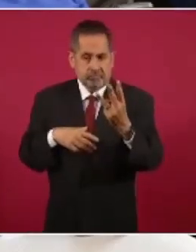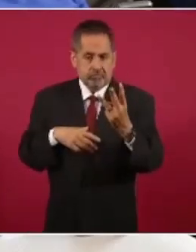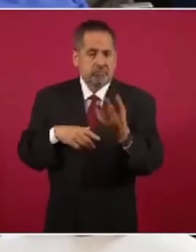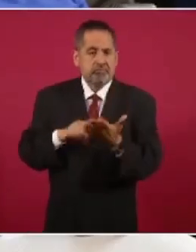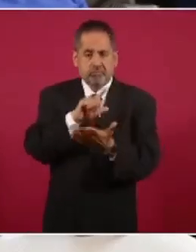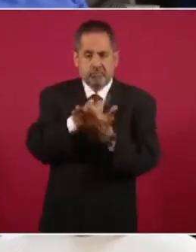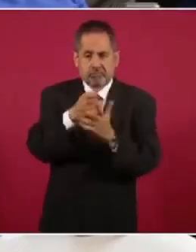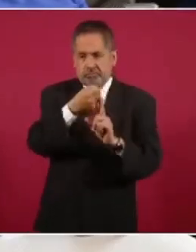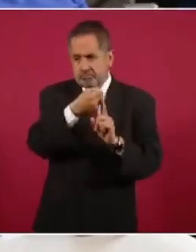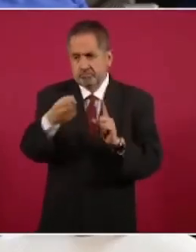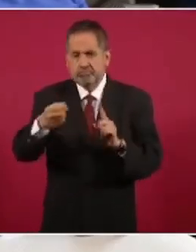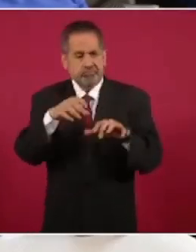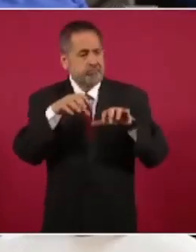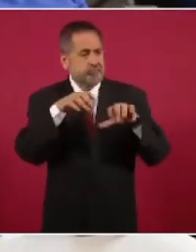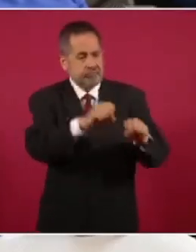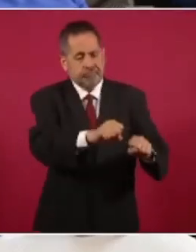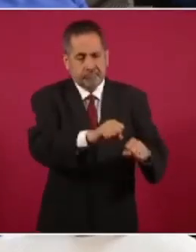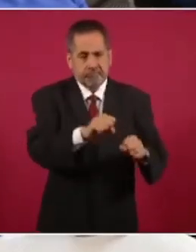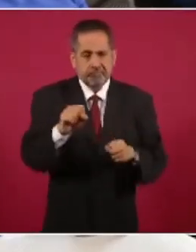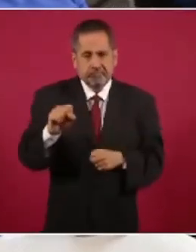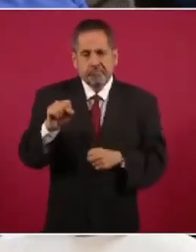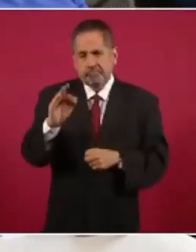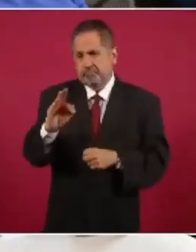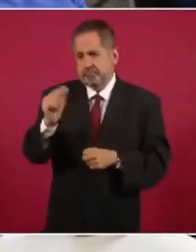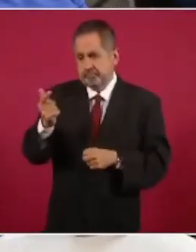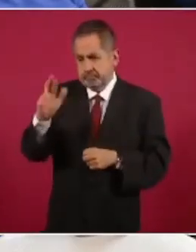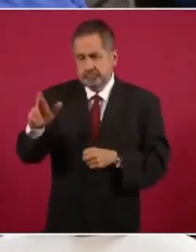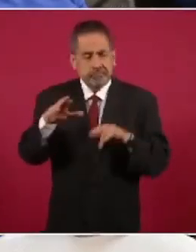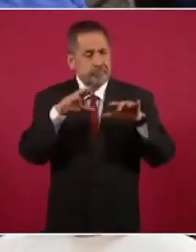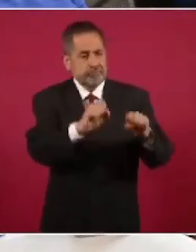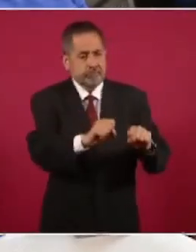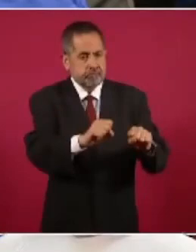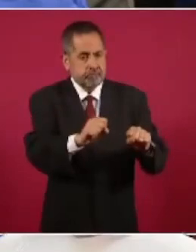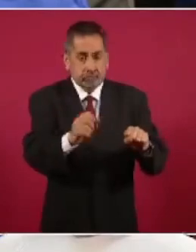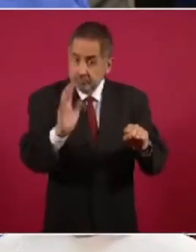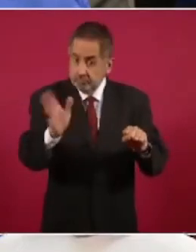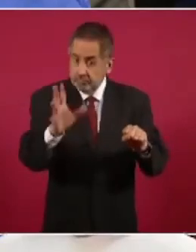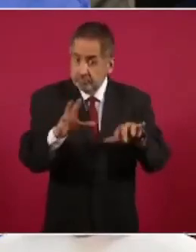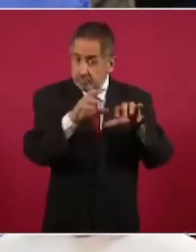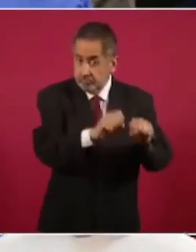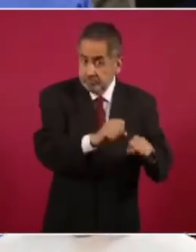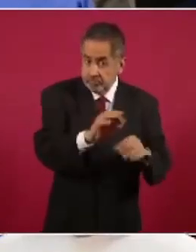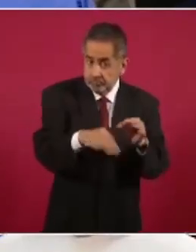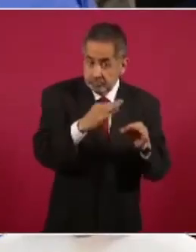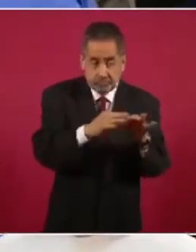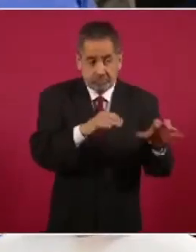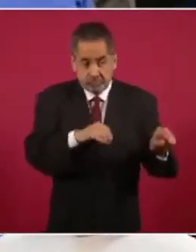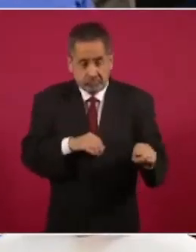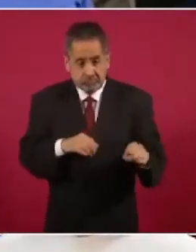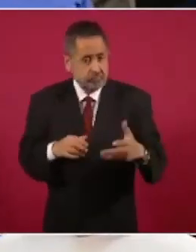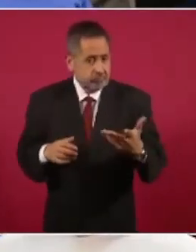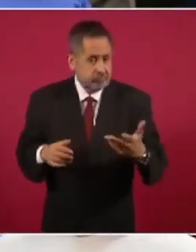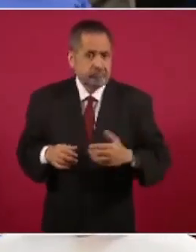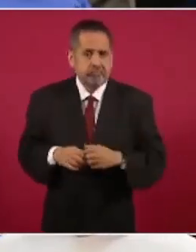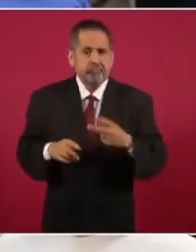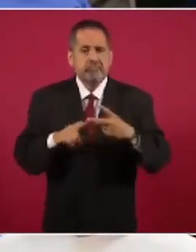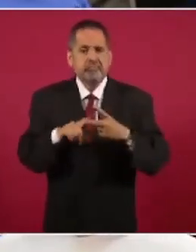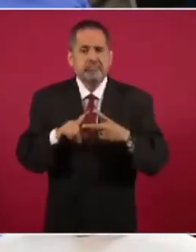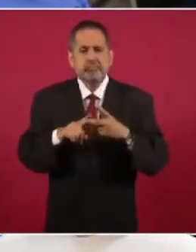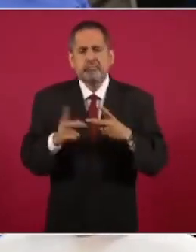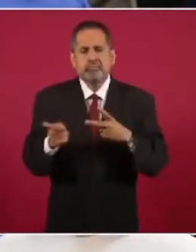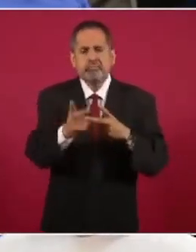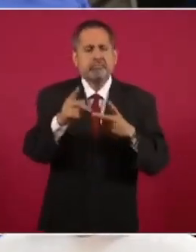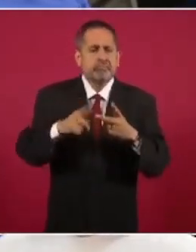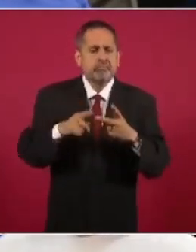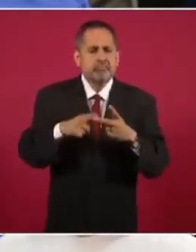de la Fiscalía General de la República, pero no sabemos tampoco si se ha cumplimentado. Y la segunda pregunta de este tema tendría que